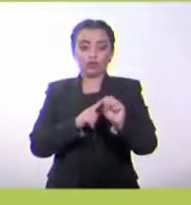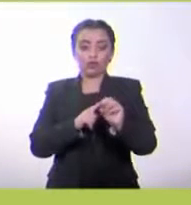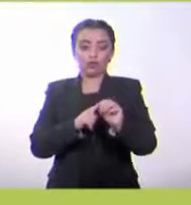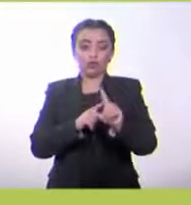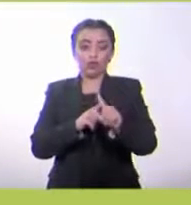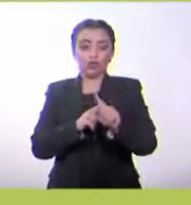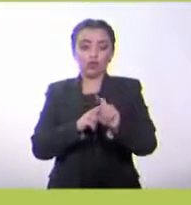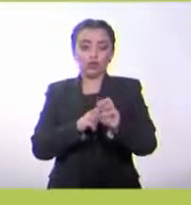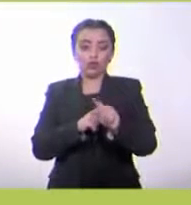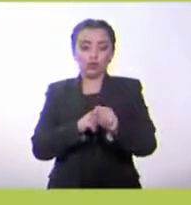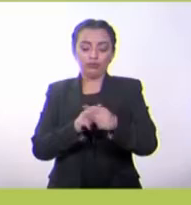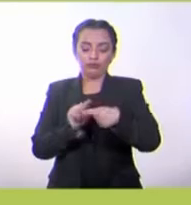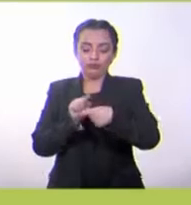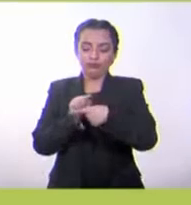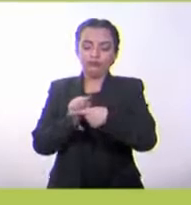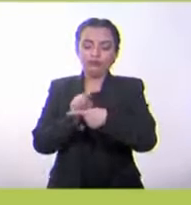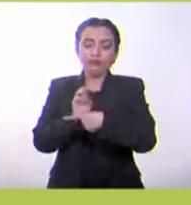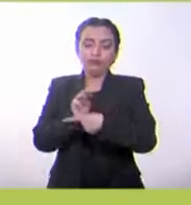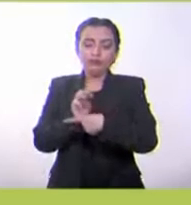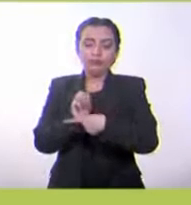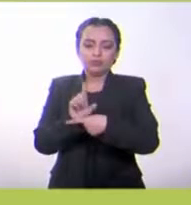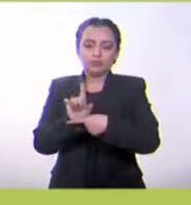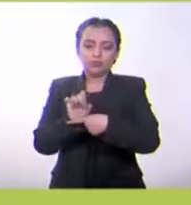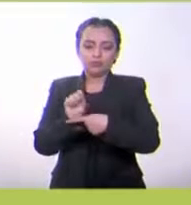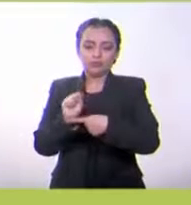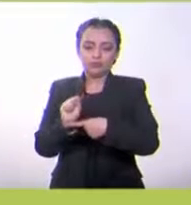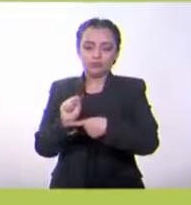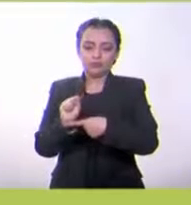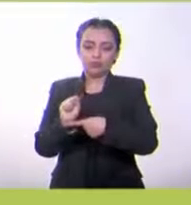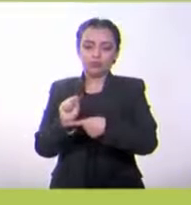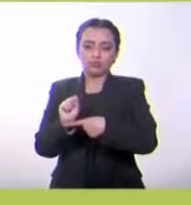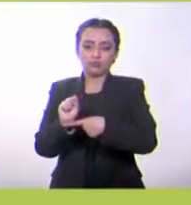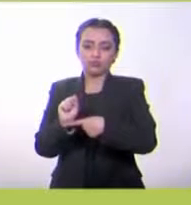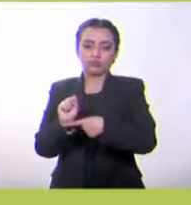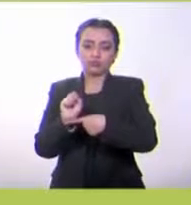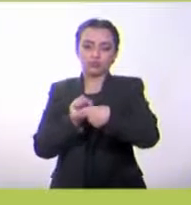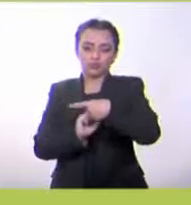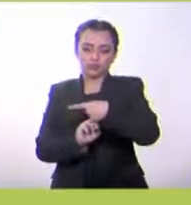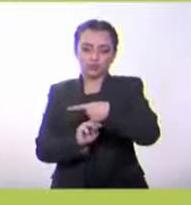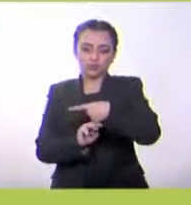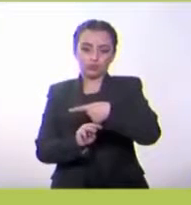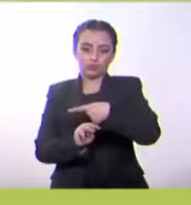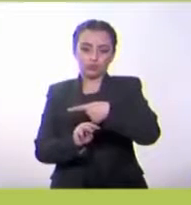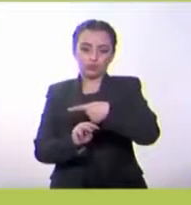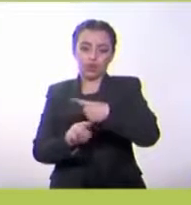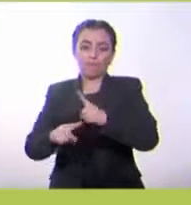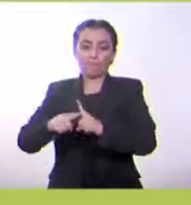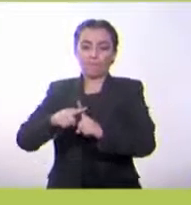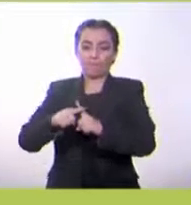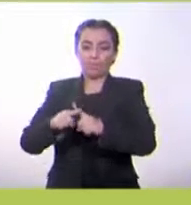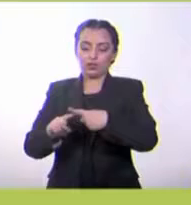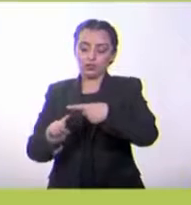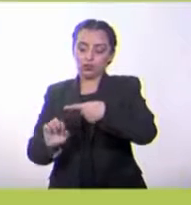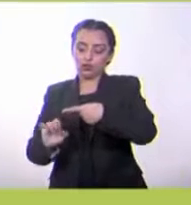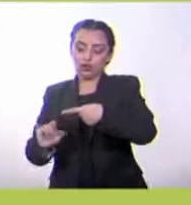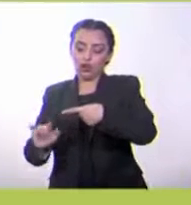de soluto divididos entre la suma de los moles de soluto más los moles de